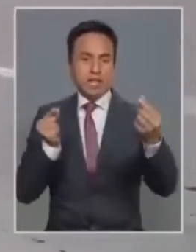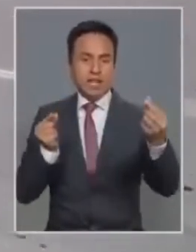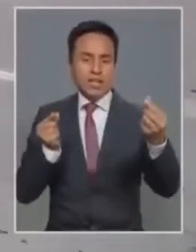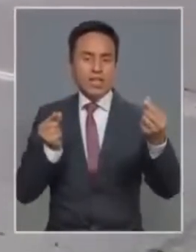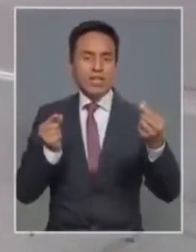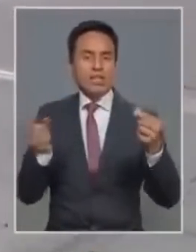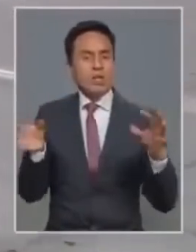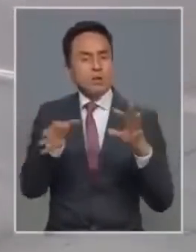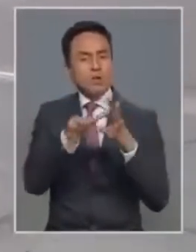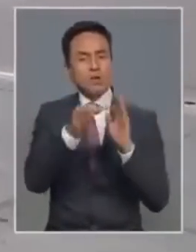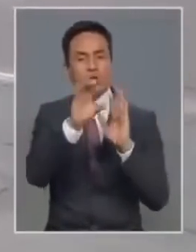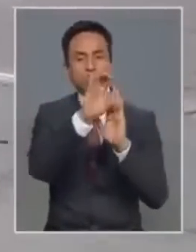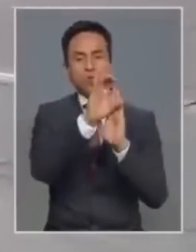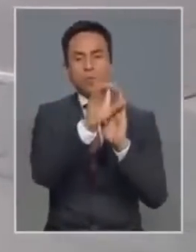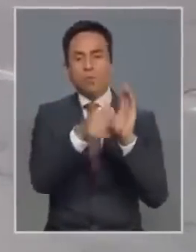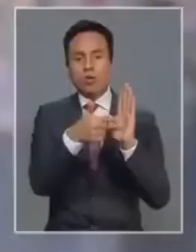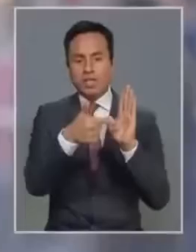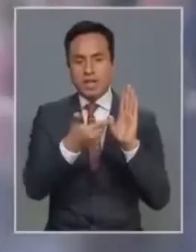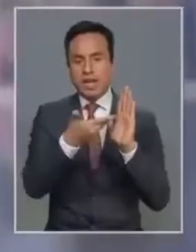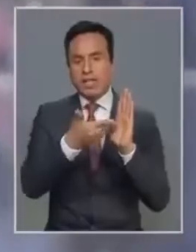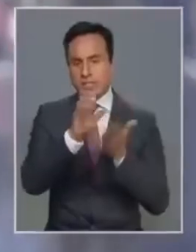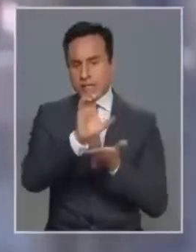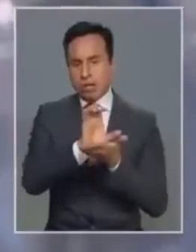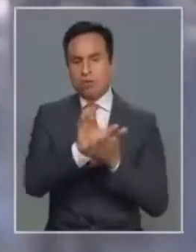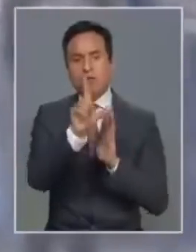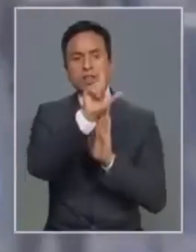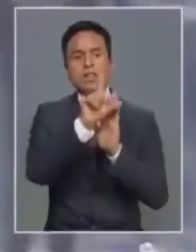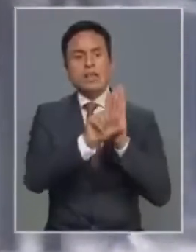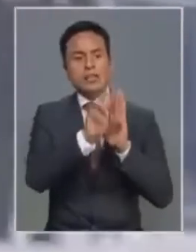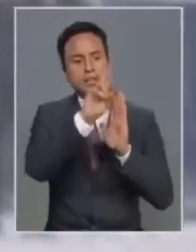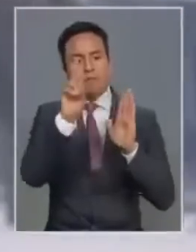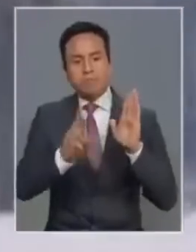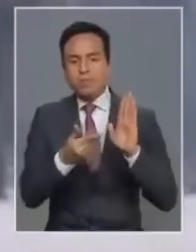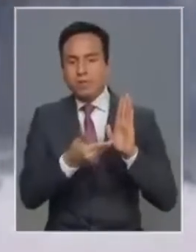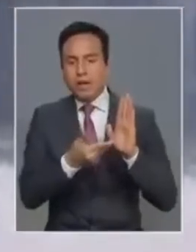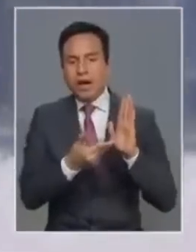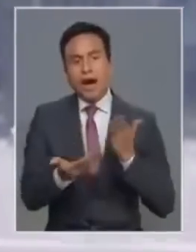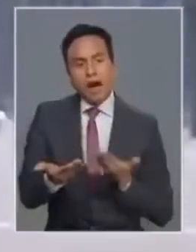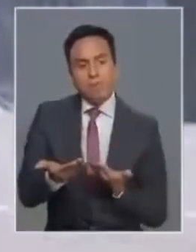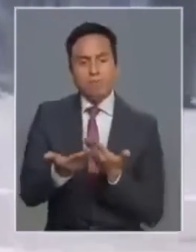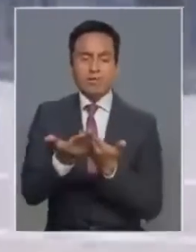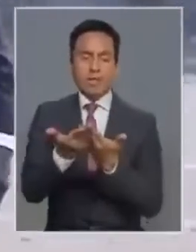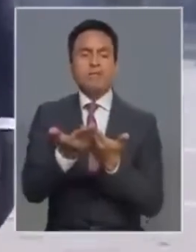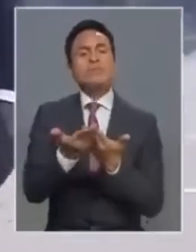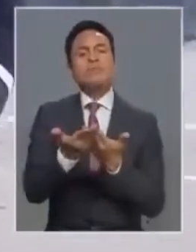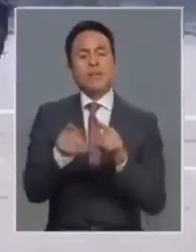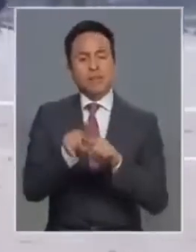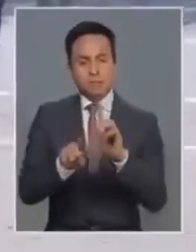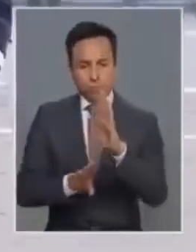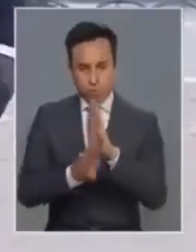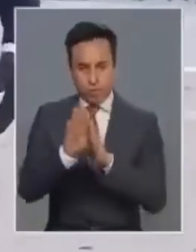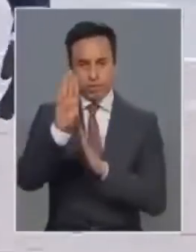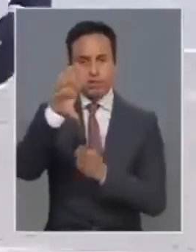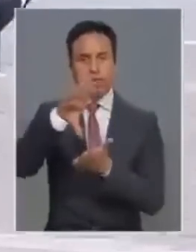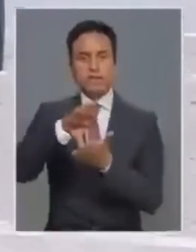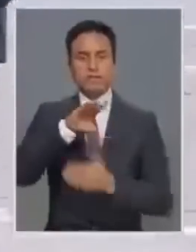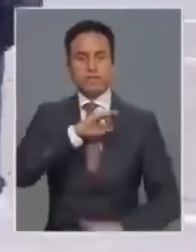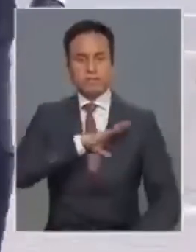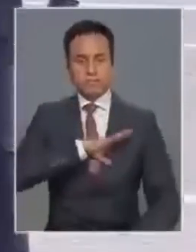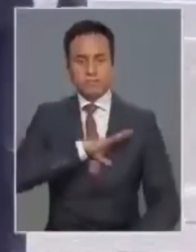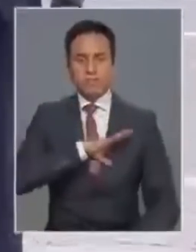acuerdo a la Constitución Política del Estado y las leyes de la República, aportando de esta forma al progreso de la nación.